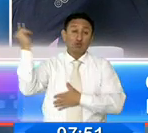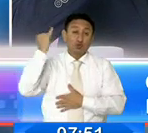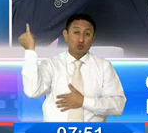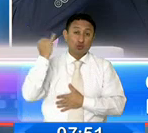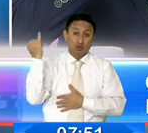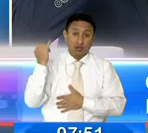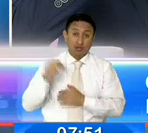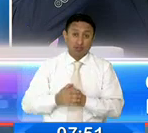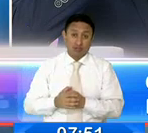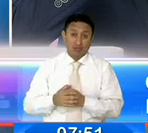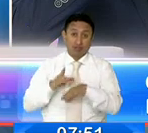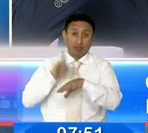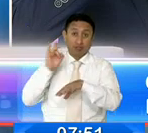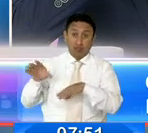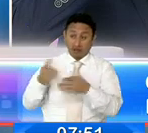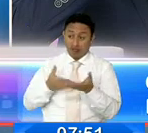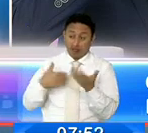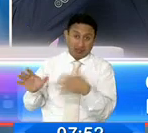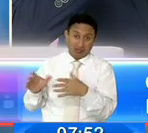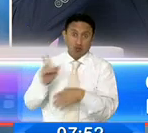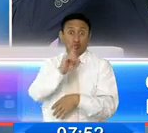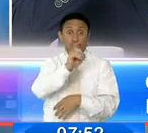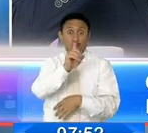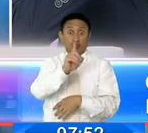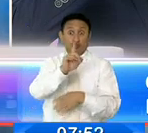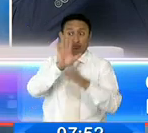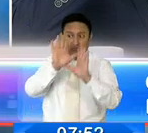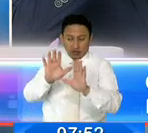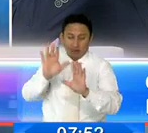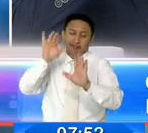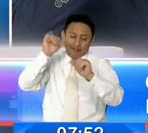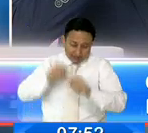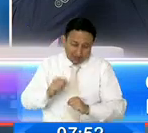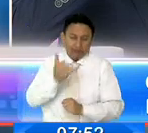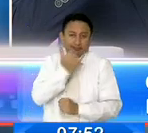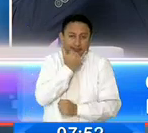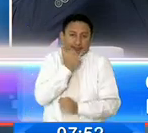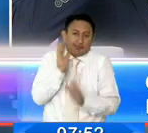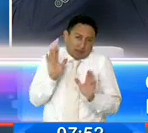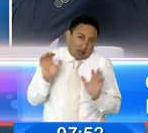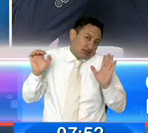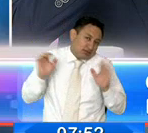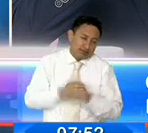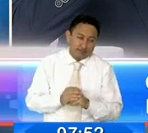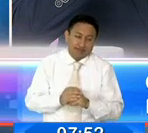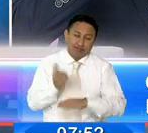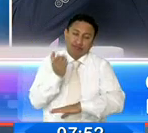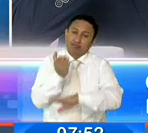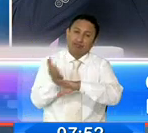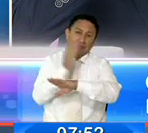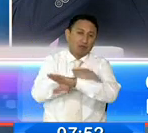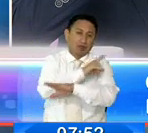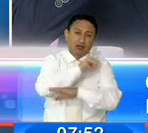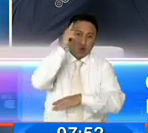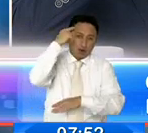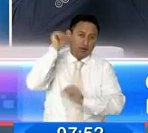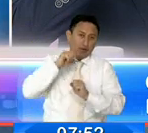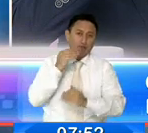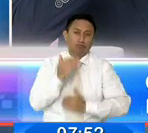se puede botar a la basura. No, no, salió mal, sí. El régimen anterior inició un proceso